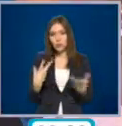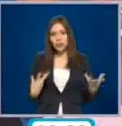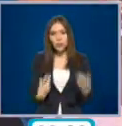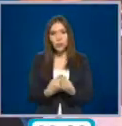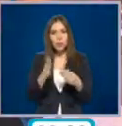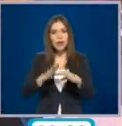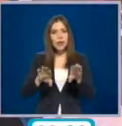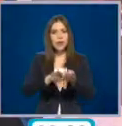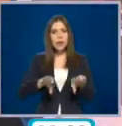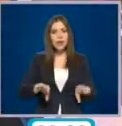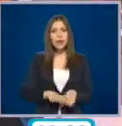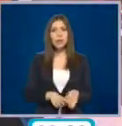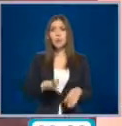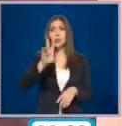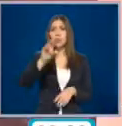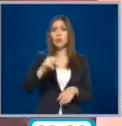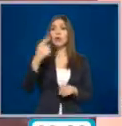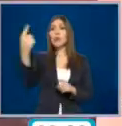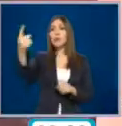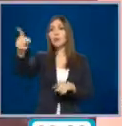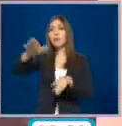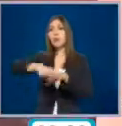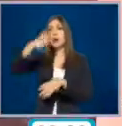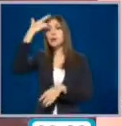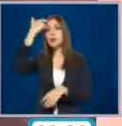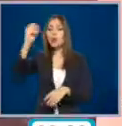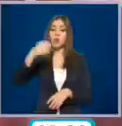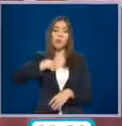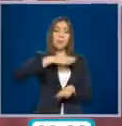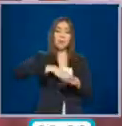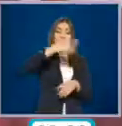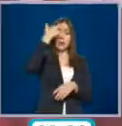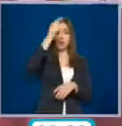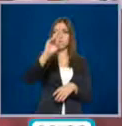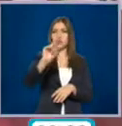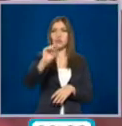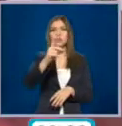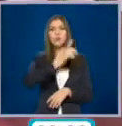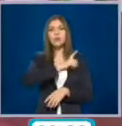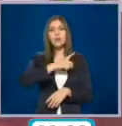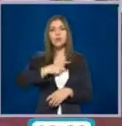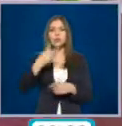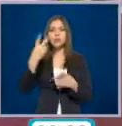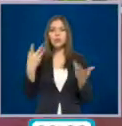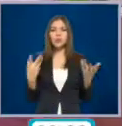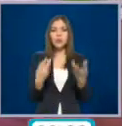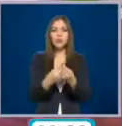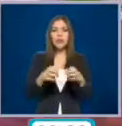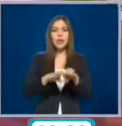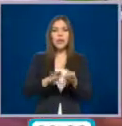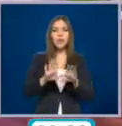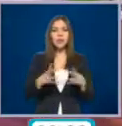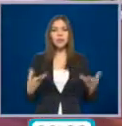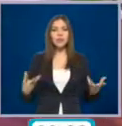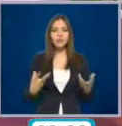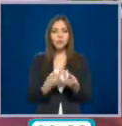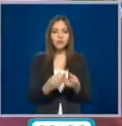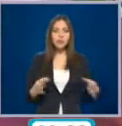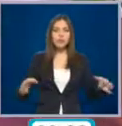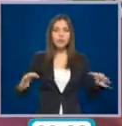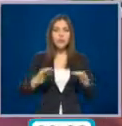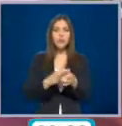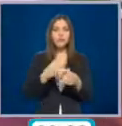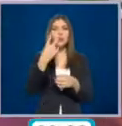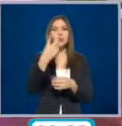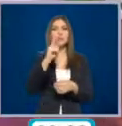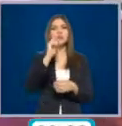trata de quién tiene la razón, sino de que el resultado sea algo positivo para todos. Entonces, claro. Sí, muy cierto.